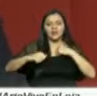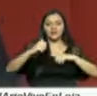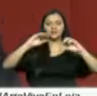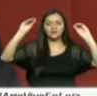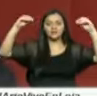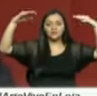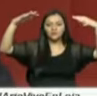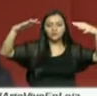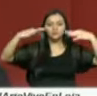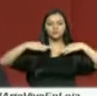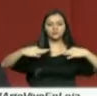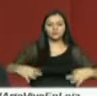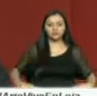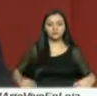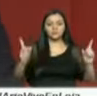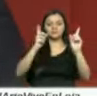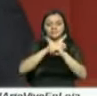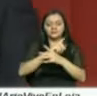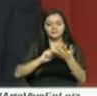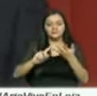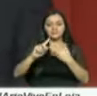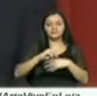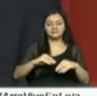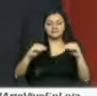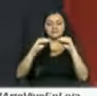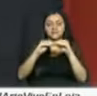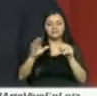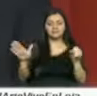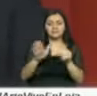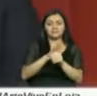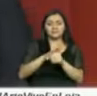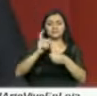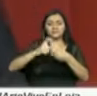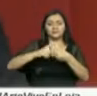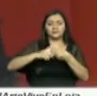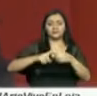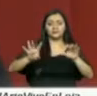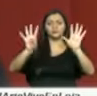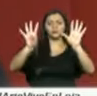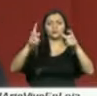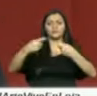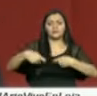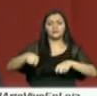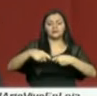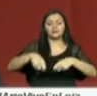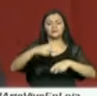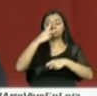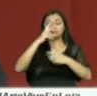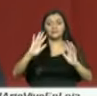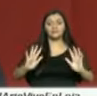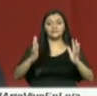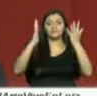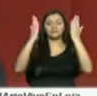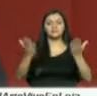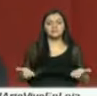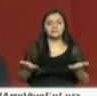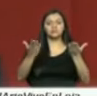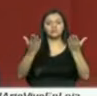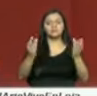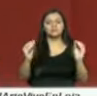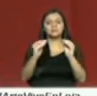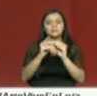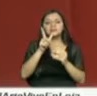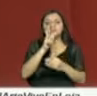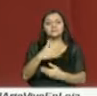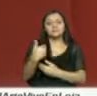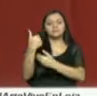escénica, vestuario, dramaturgia, etcétera, llenaron los cupos de los 9 talleres que el festival ofrece como